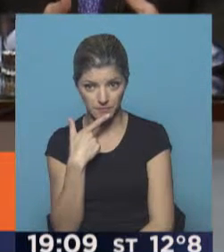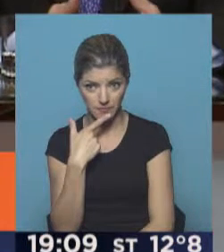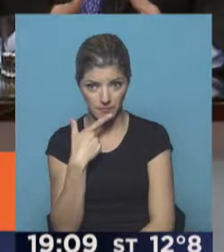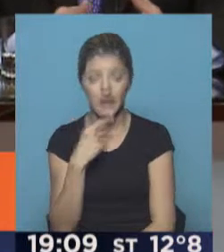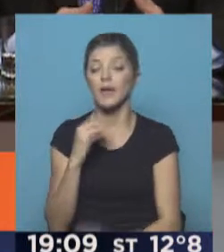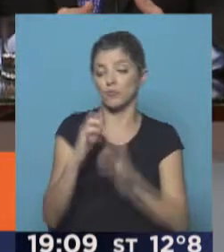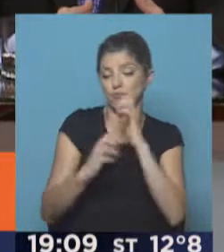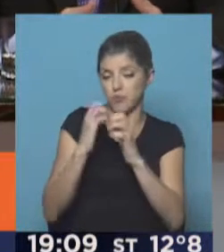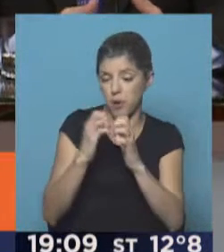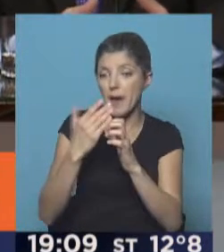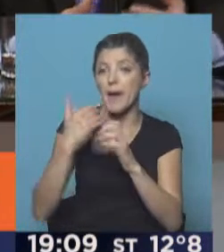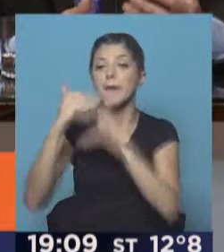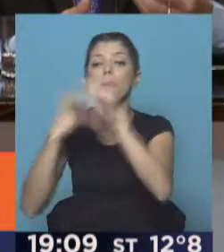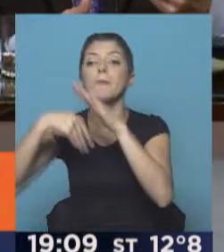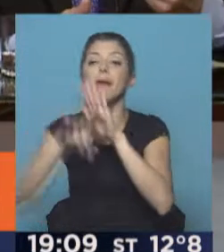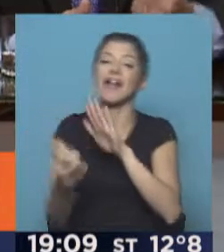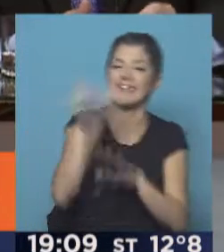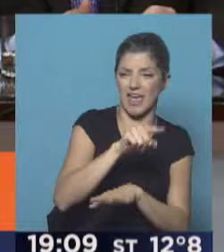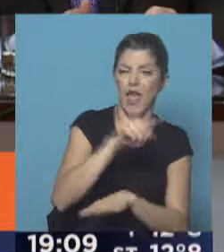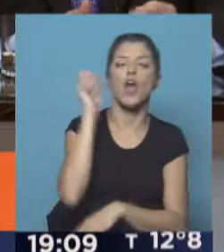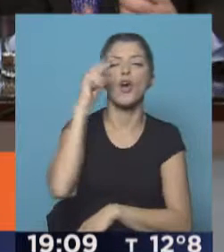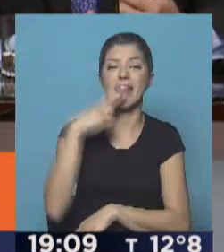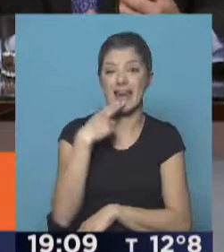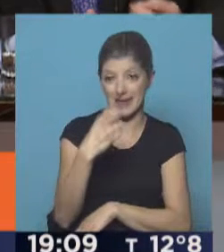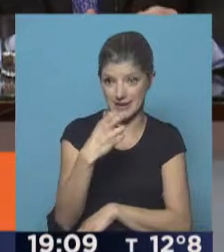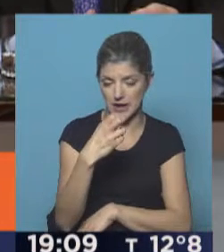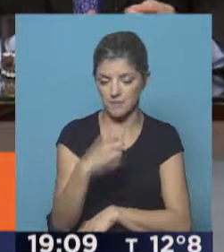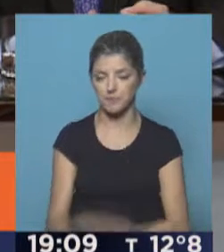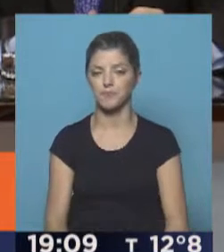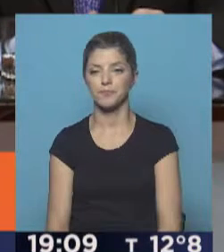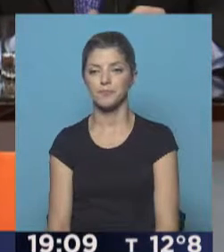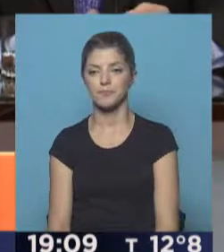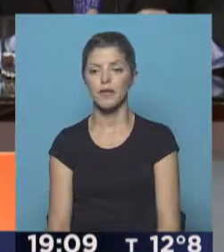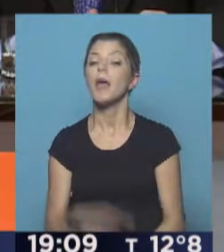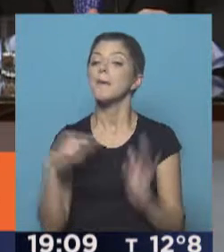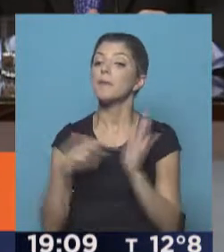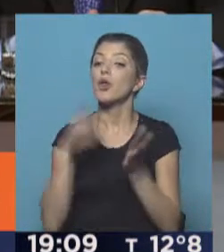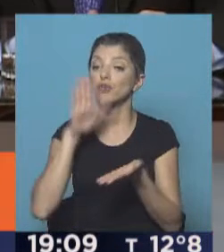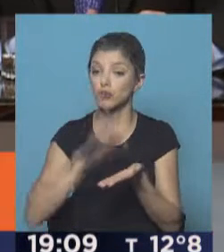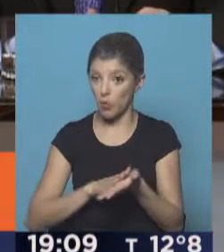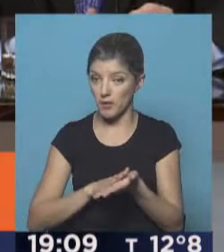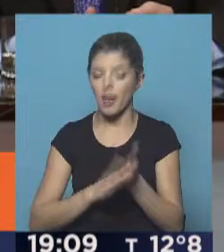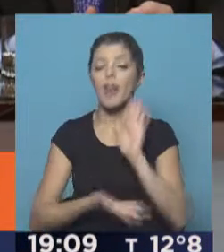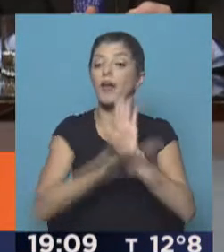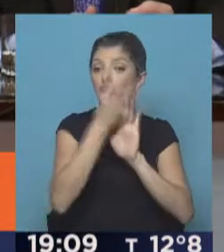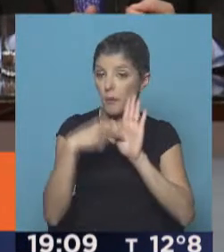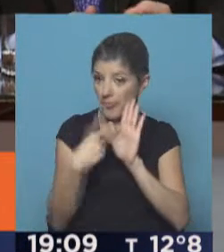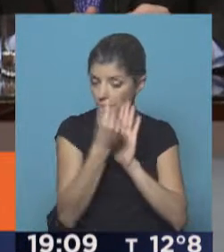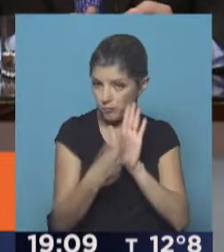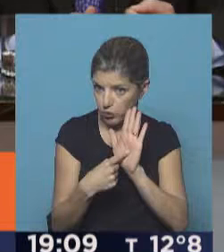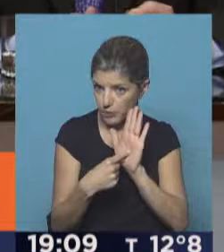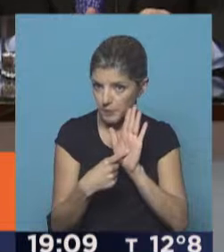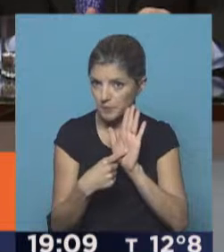es con el caso específico de la electricidad. Pero también lo importante que tiene que ver con lo progresivo del incremento tarifario es que